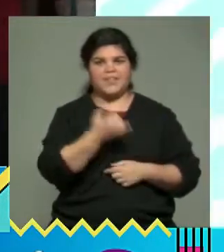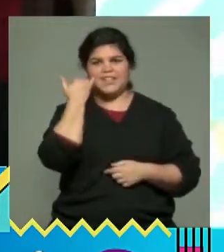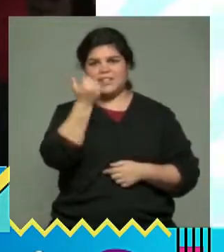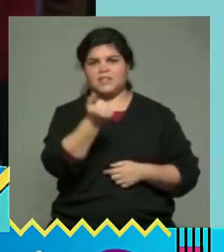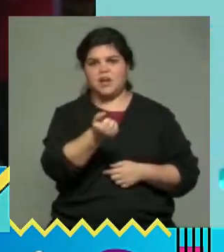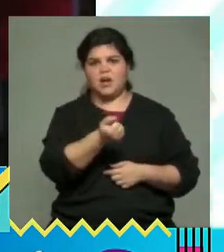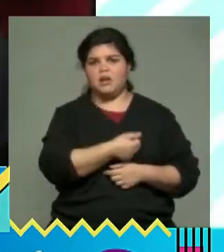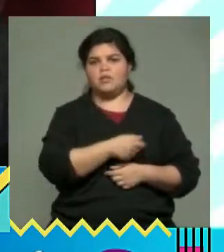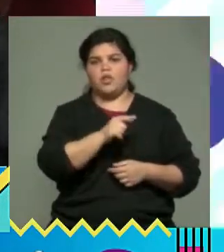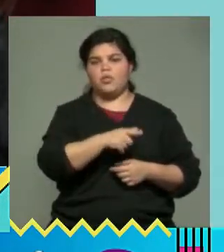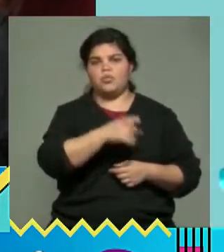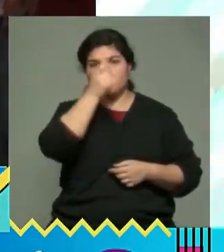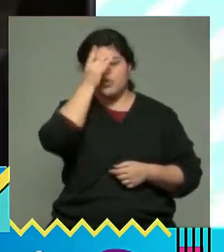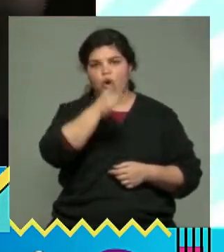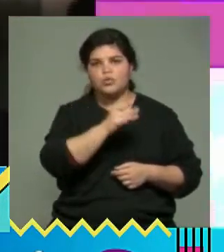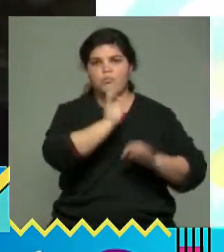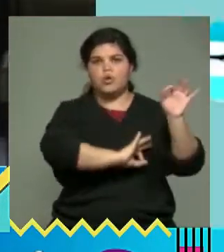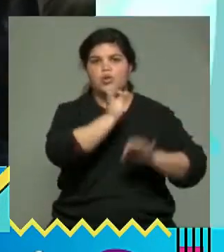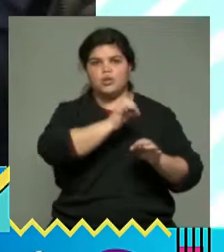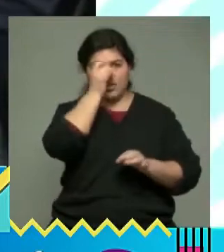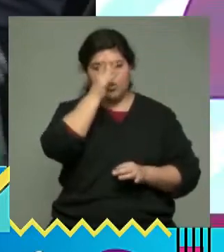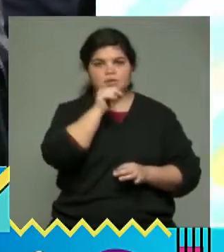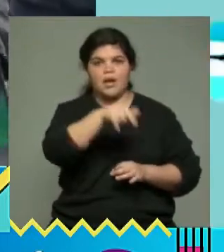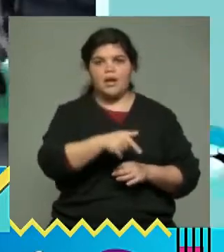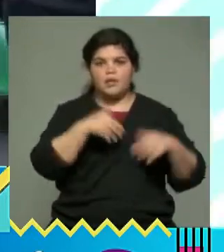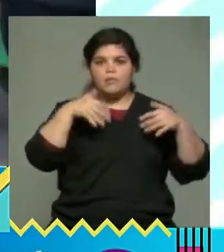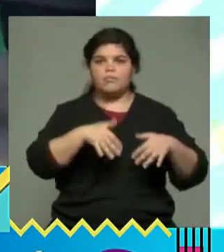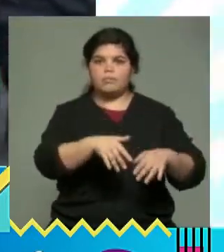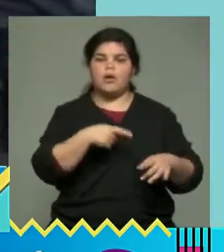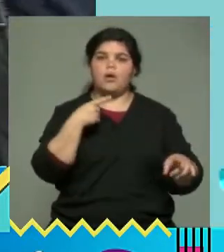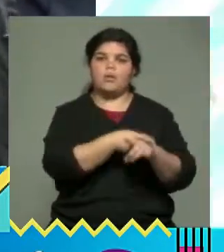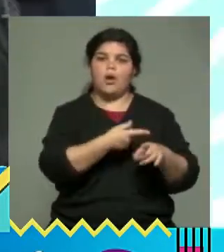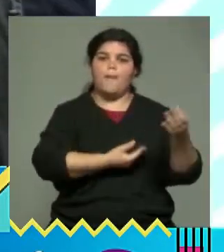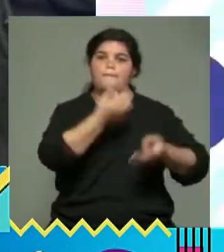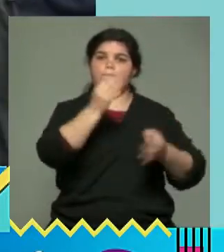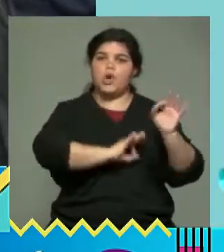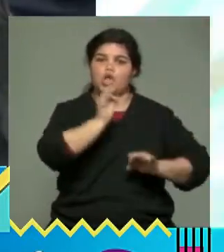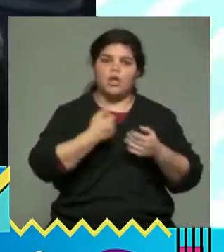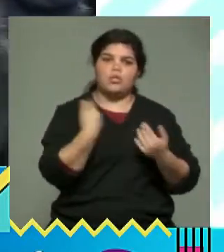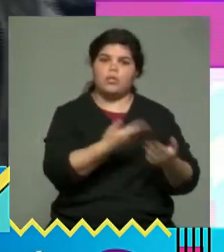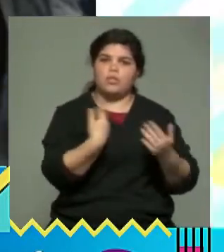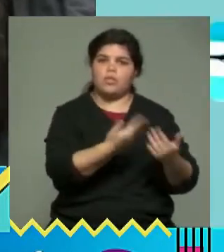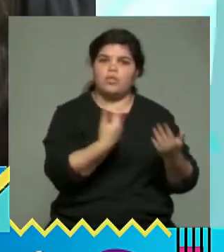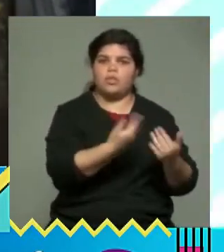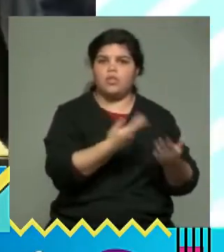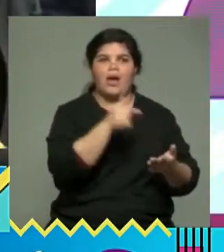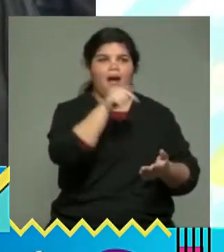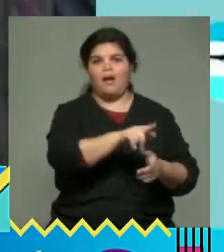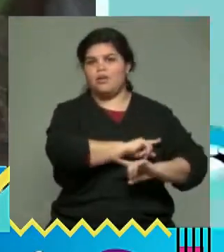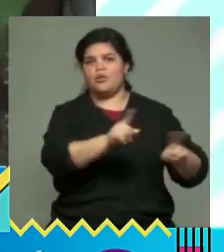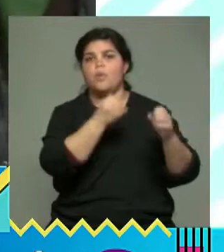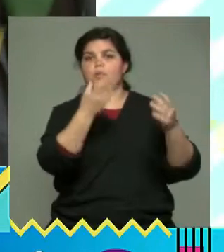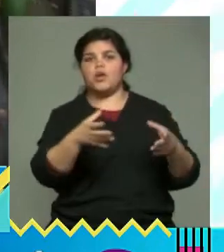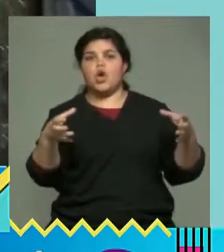menos 12 proyectos. Desde el 2007 la Campaña Nacional por el Aborto está presentando proyectos y no llega al recinto porque justamente los grupos pro